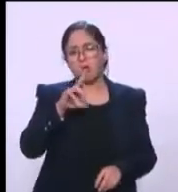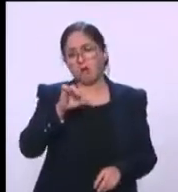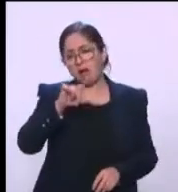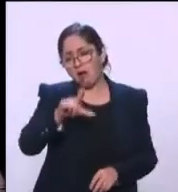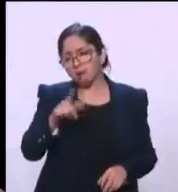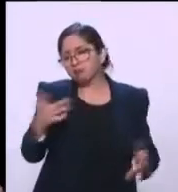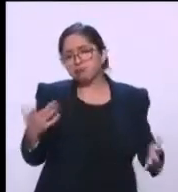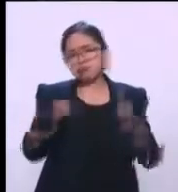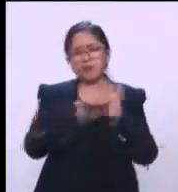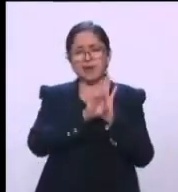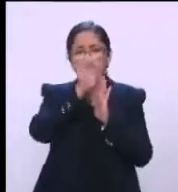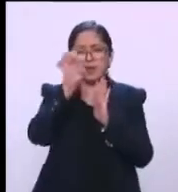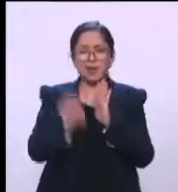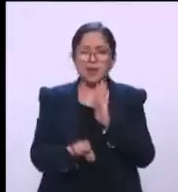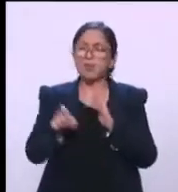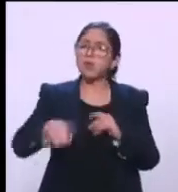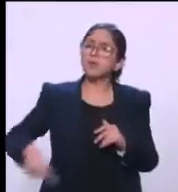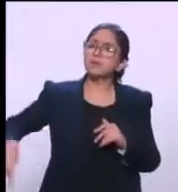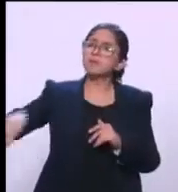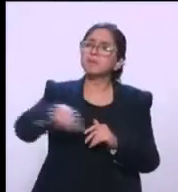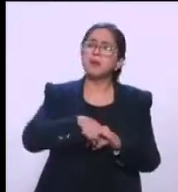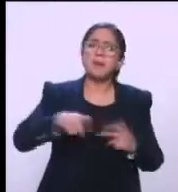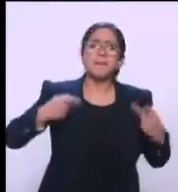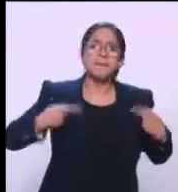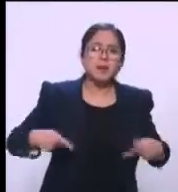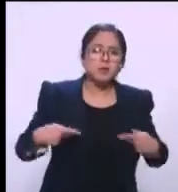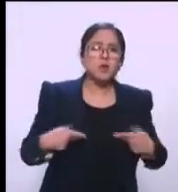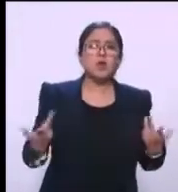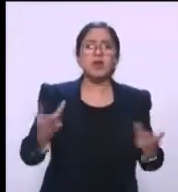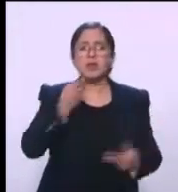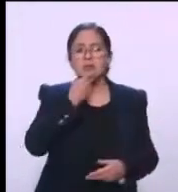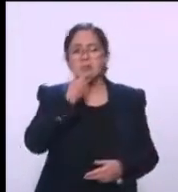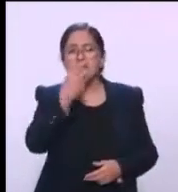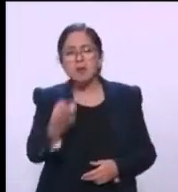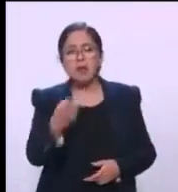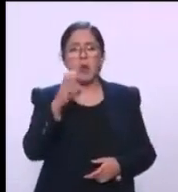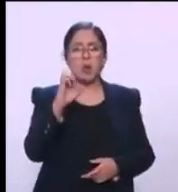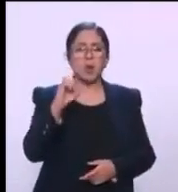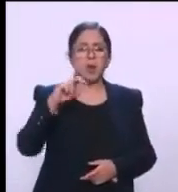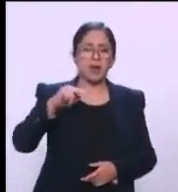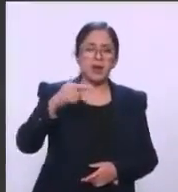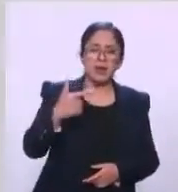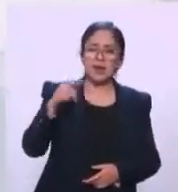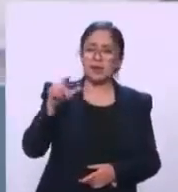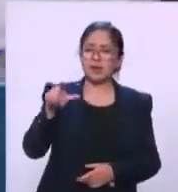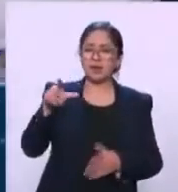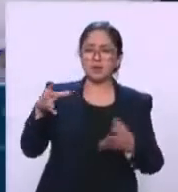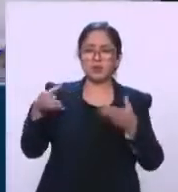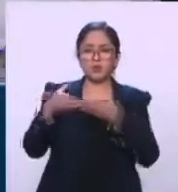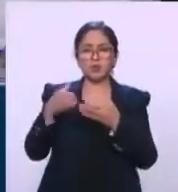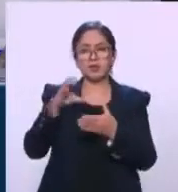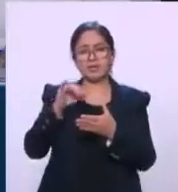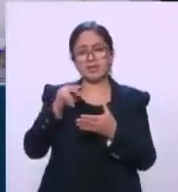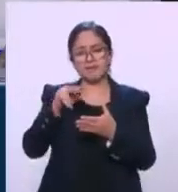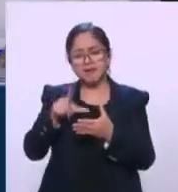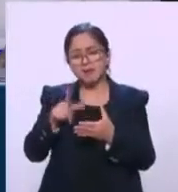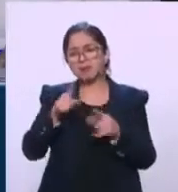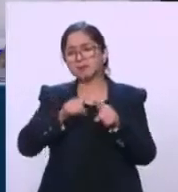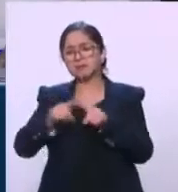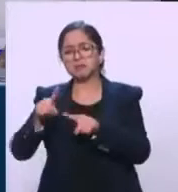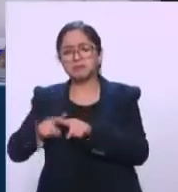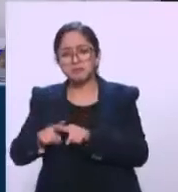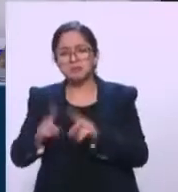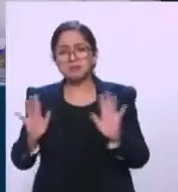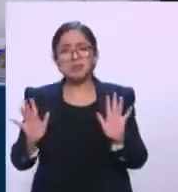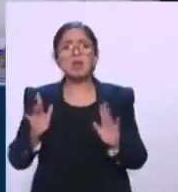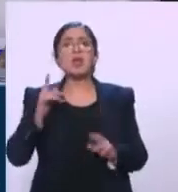Porque también, por ejemplo, cuando decimos las organizaciones de la sociedad civil, etcétera, bueno,